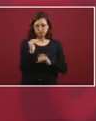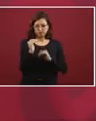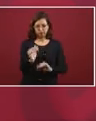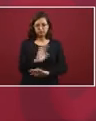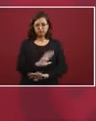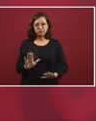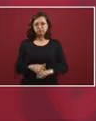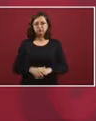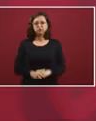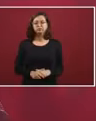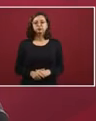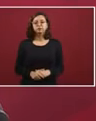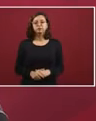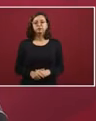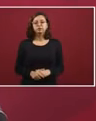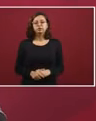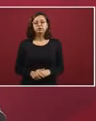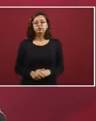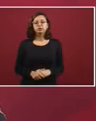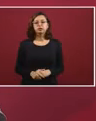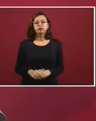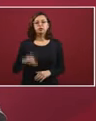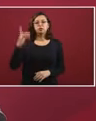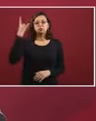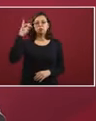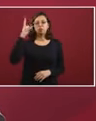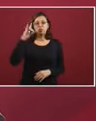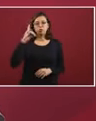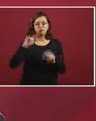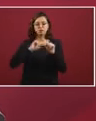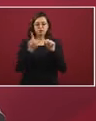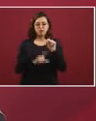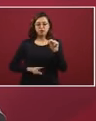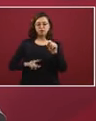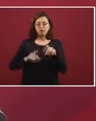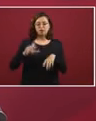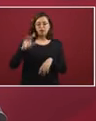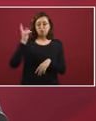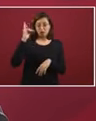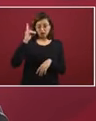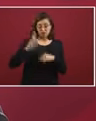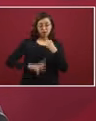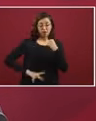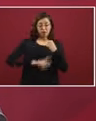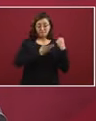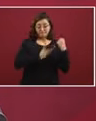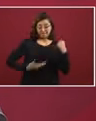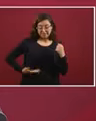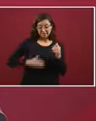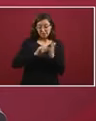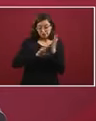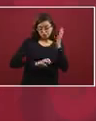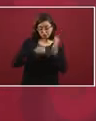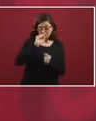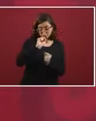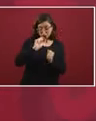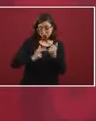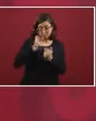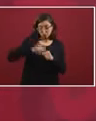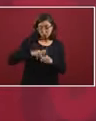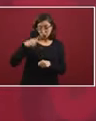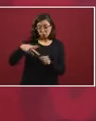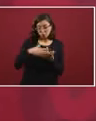presidente de Bolivia, electo de acuerdo a la Constitución de Bolivia, para terminar